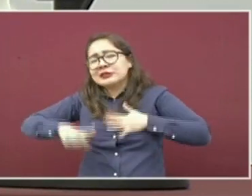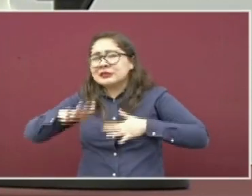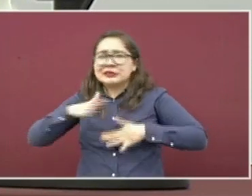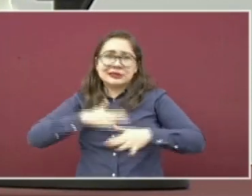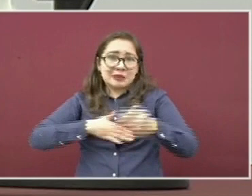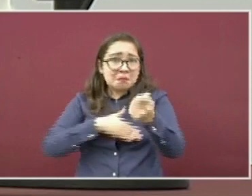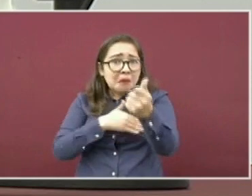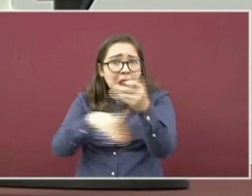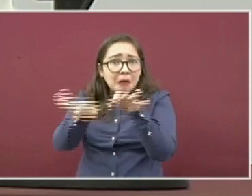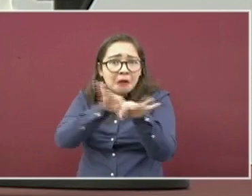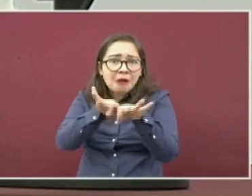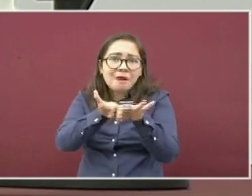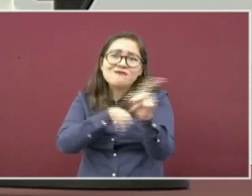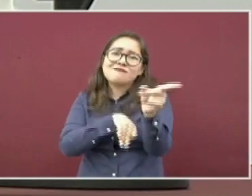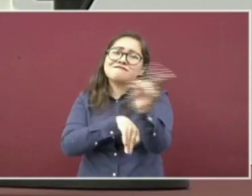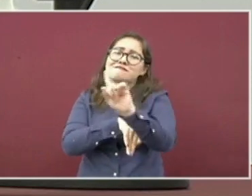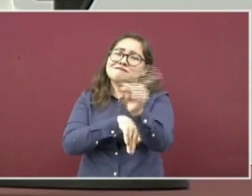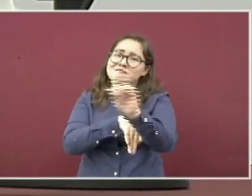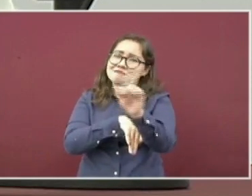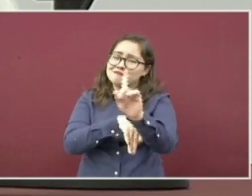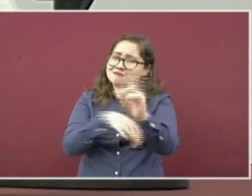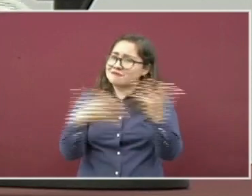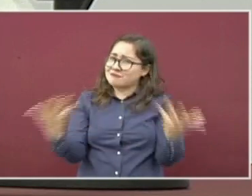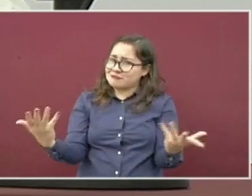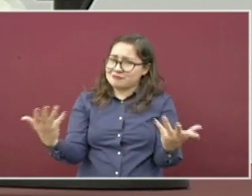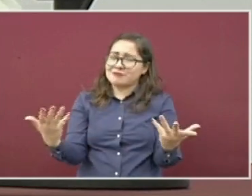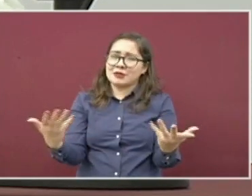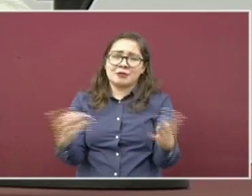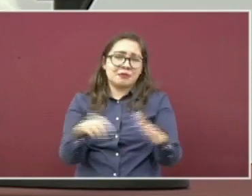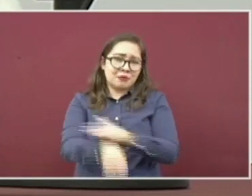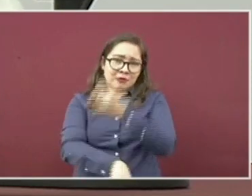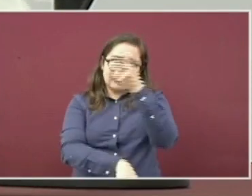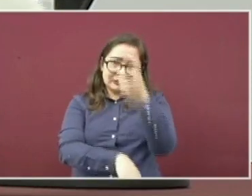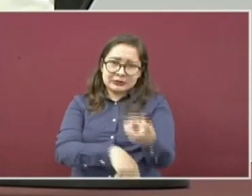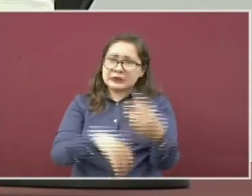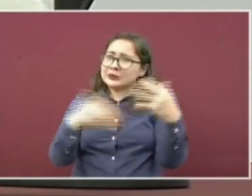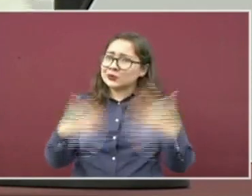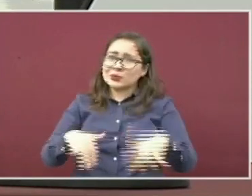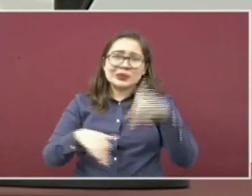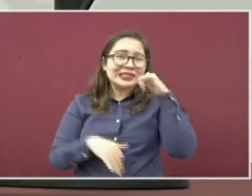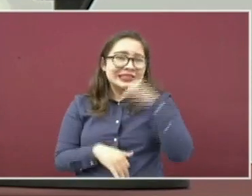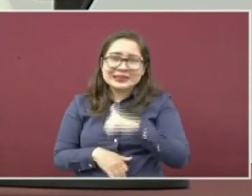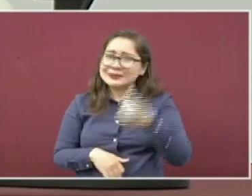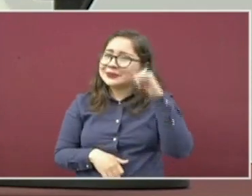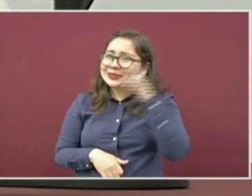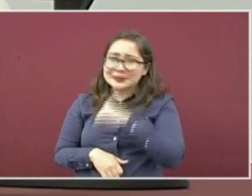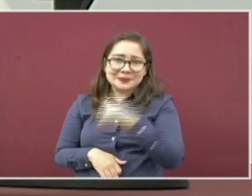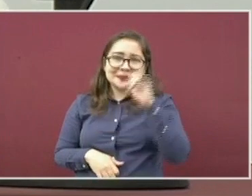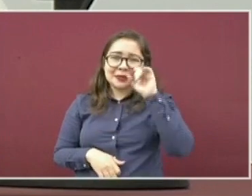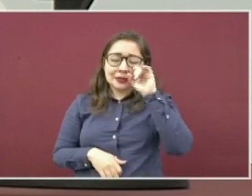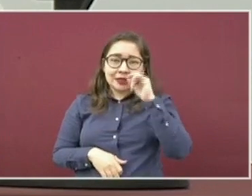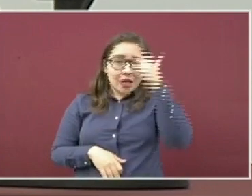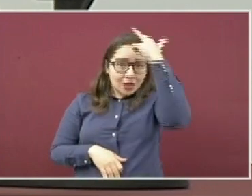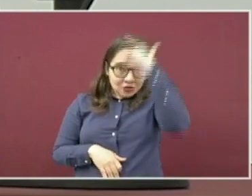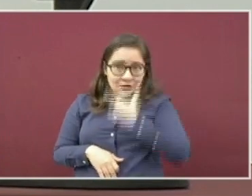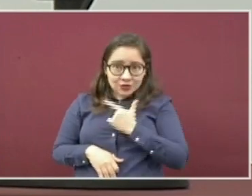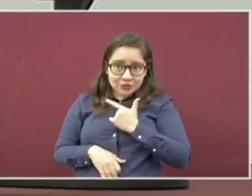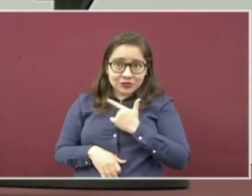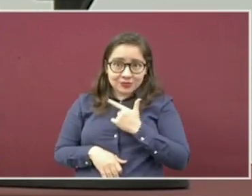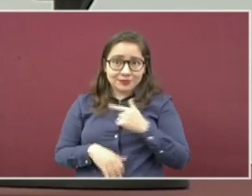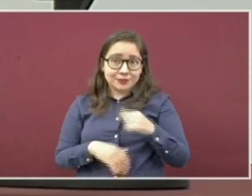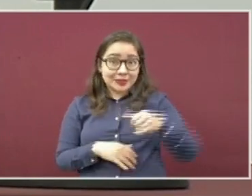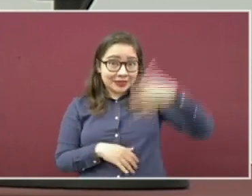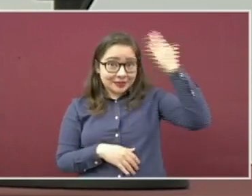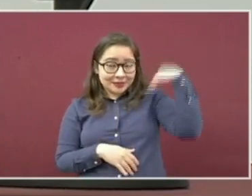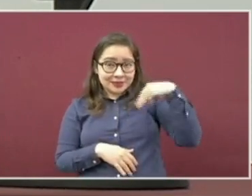igual que en la comunidad médica. Por esa razón es que cada noche, desde aquel